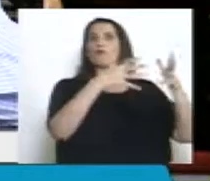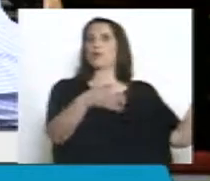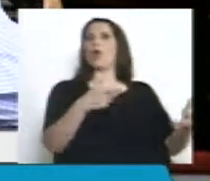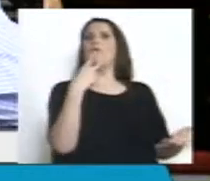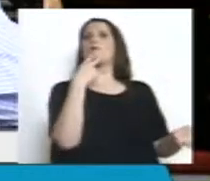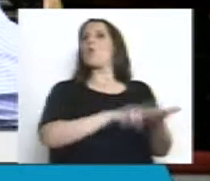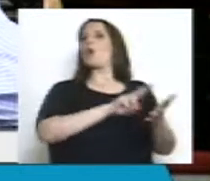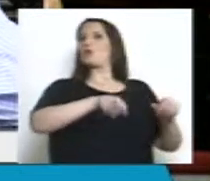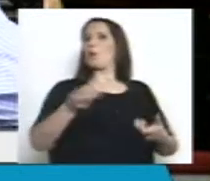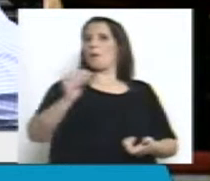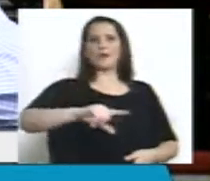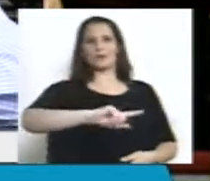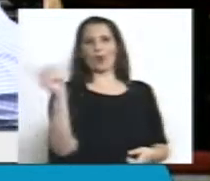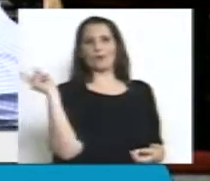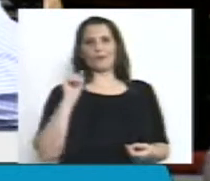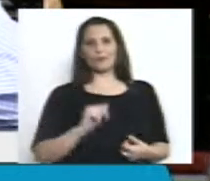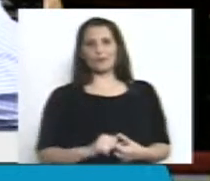de la Argentina.